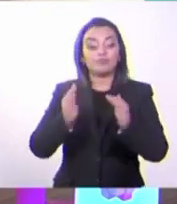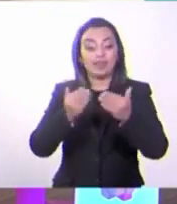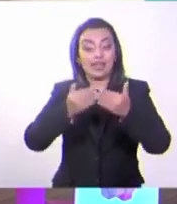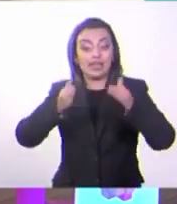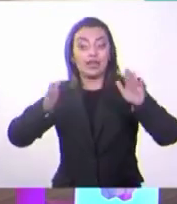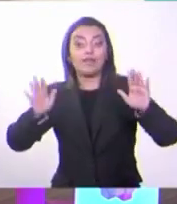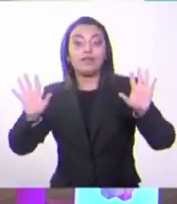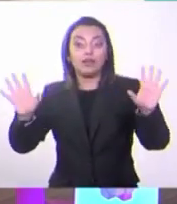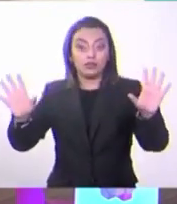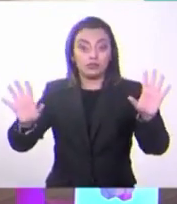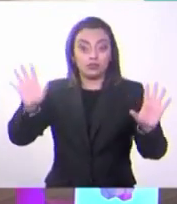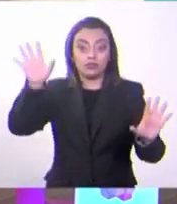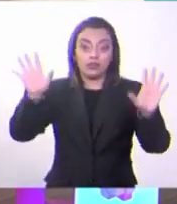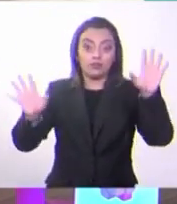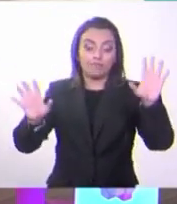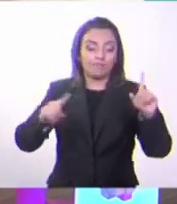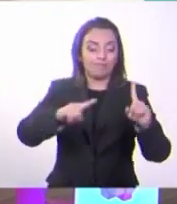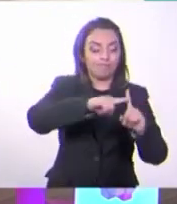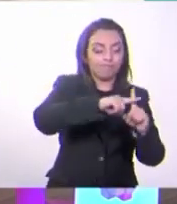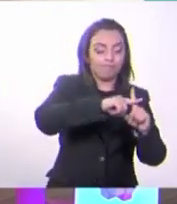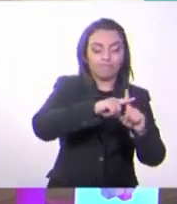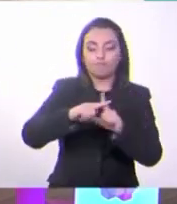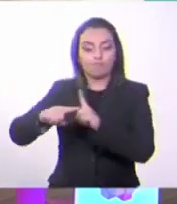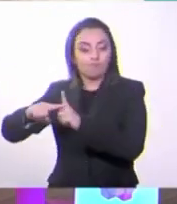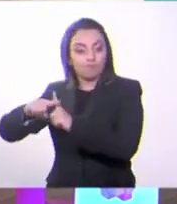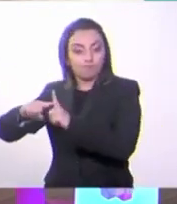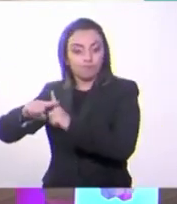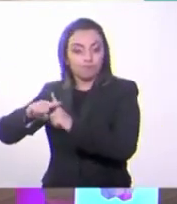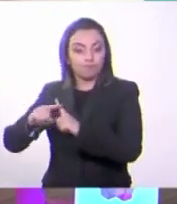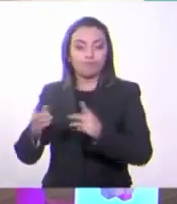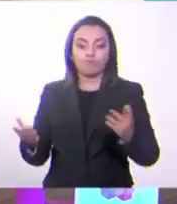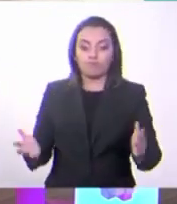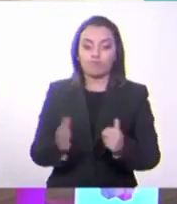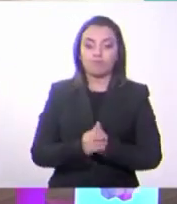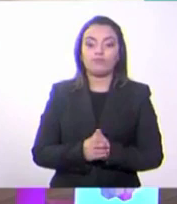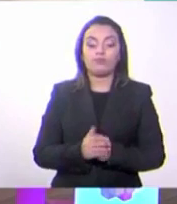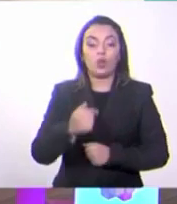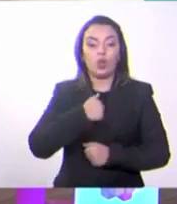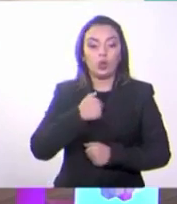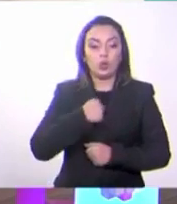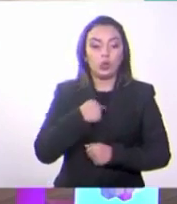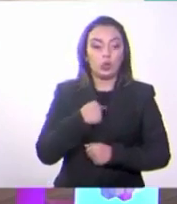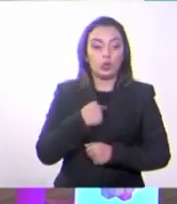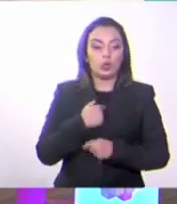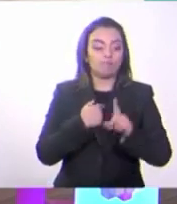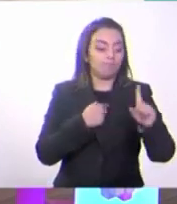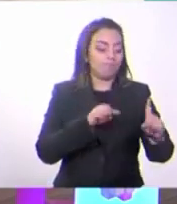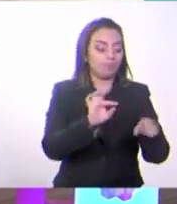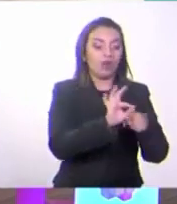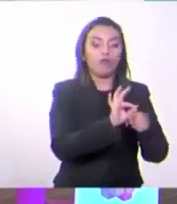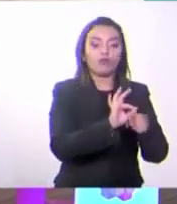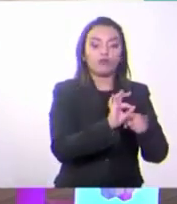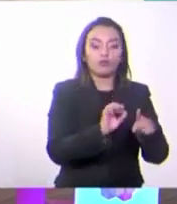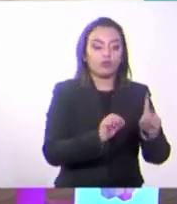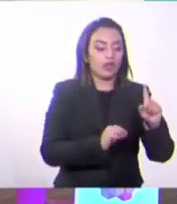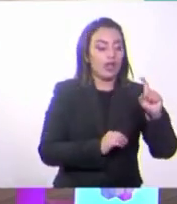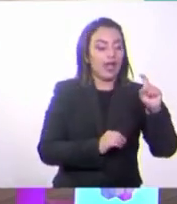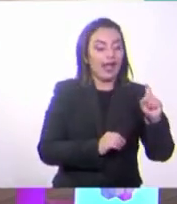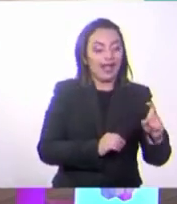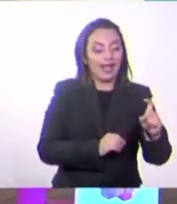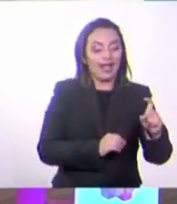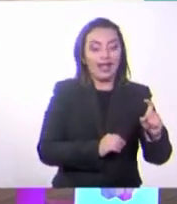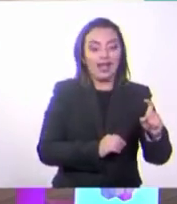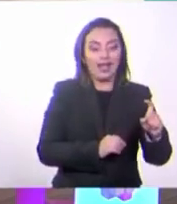dos funciones. Sí. Es decir, yo para esta función, si tengo valores diferentes de x, voy a tener